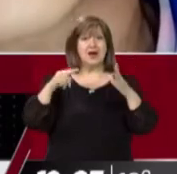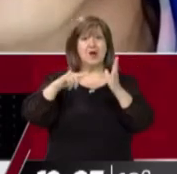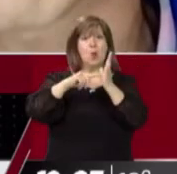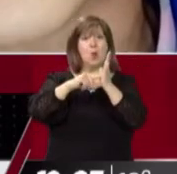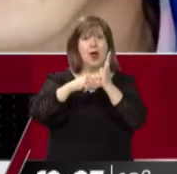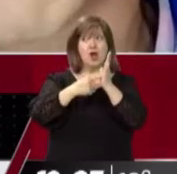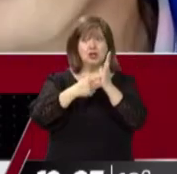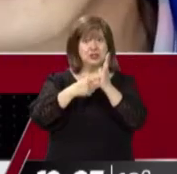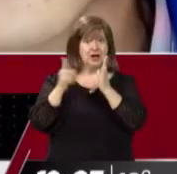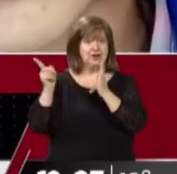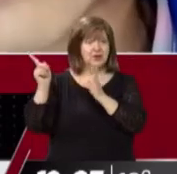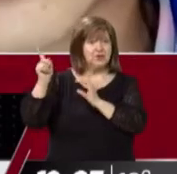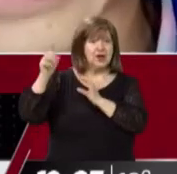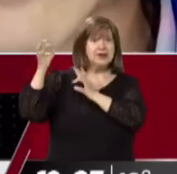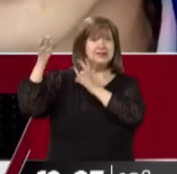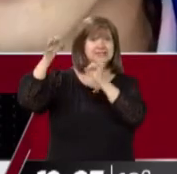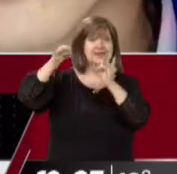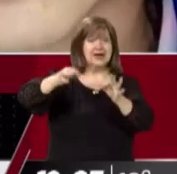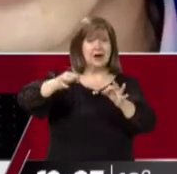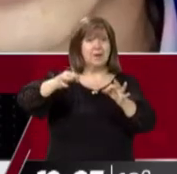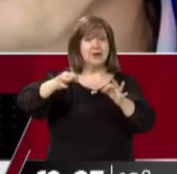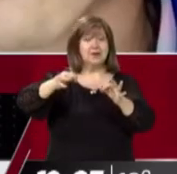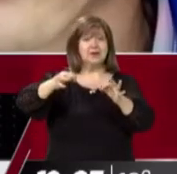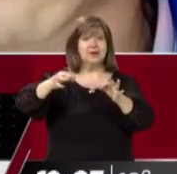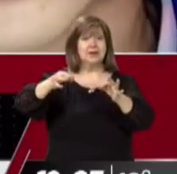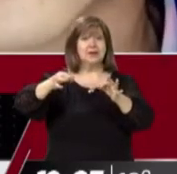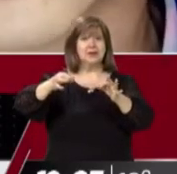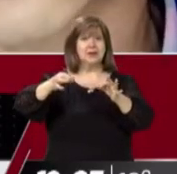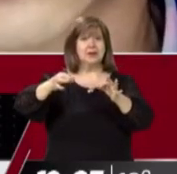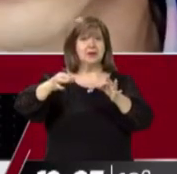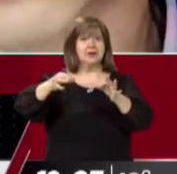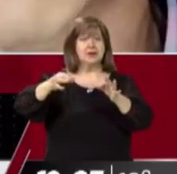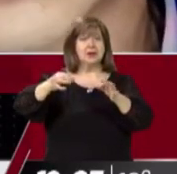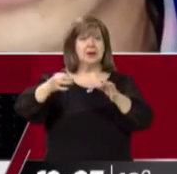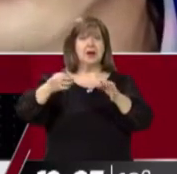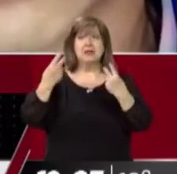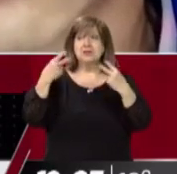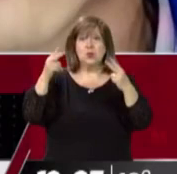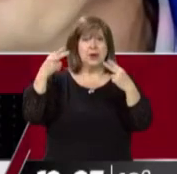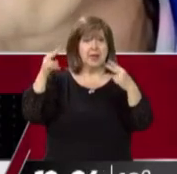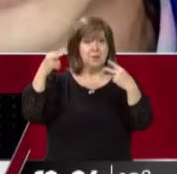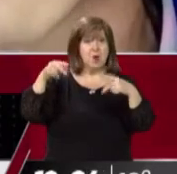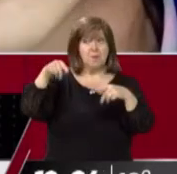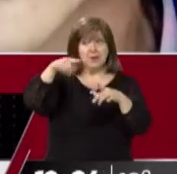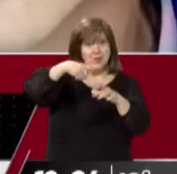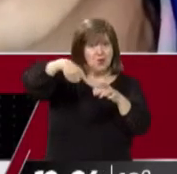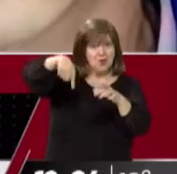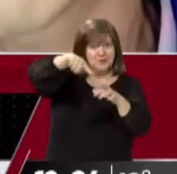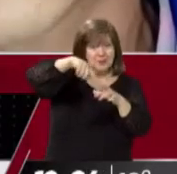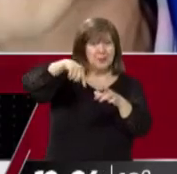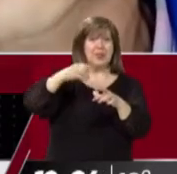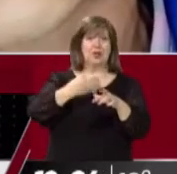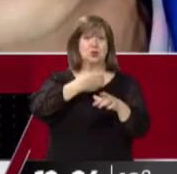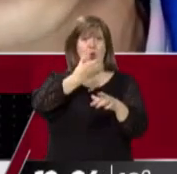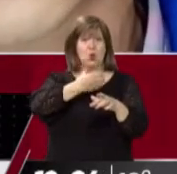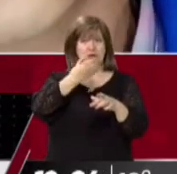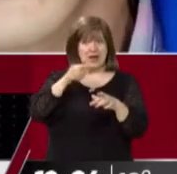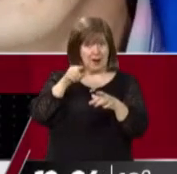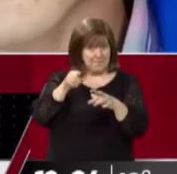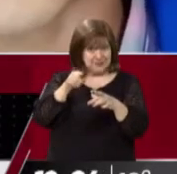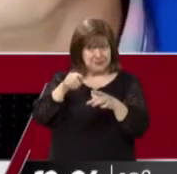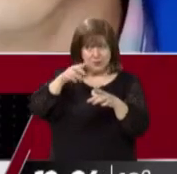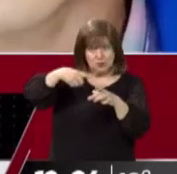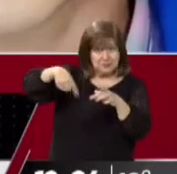que es Capital Federal, que llegaban y al parecer estaban como realizando lo que es turismo interno, algo que popularmente se ha visto muy reproducido en los